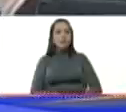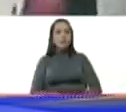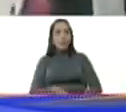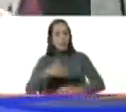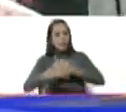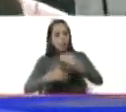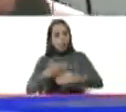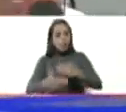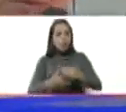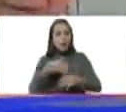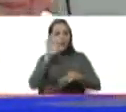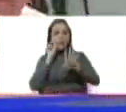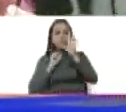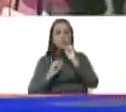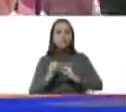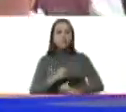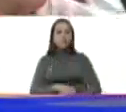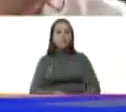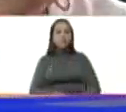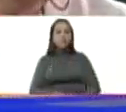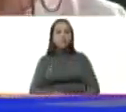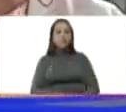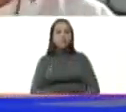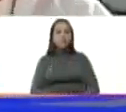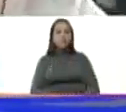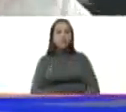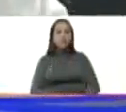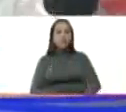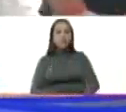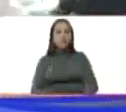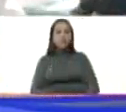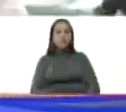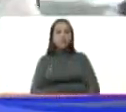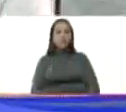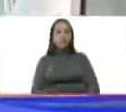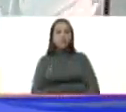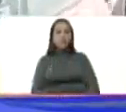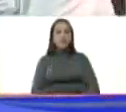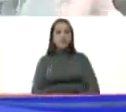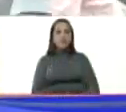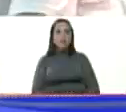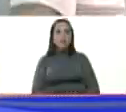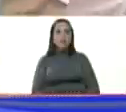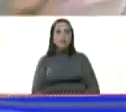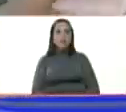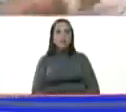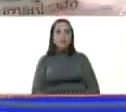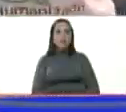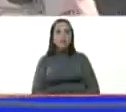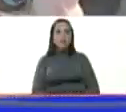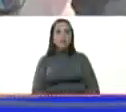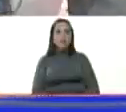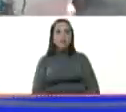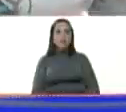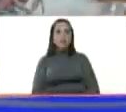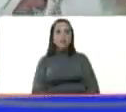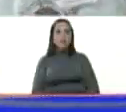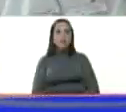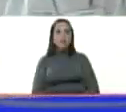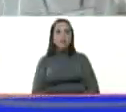avanzando. Entonces, por favor, ¿y la tigra? ¿Cuándo aparece la tigra? La tigra. Yo traje la mía. Mi tigra